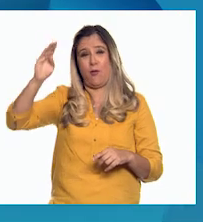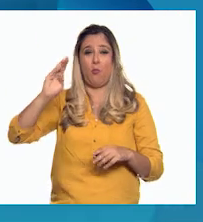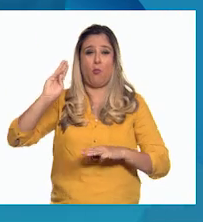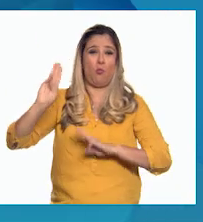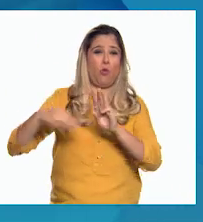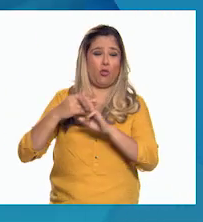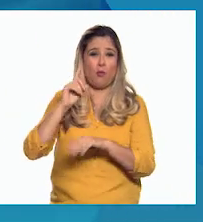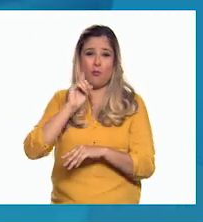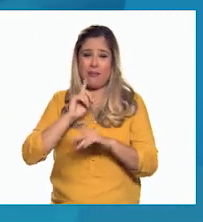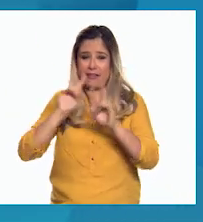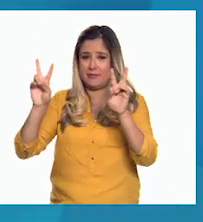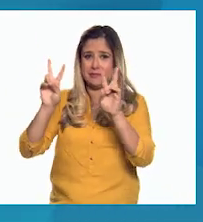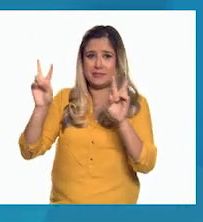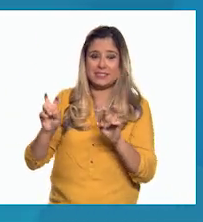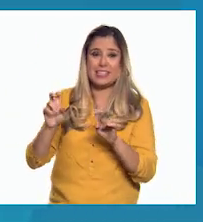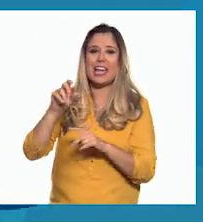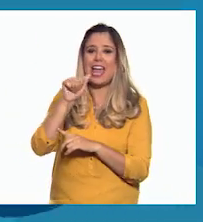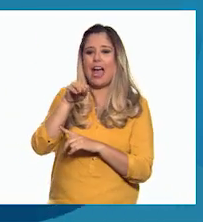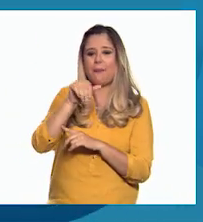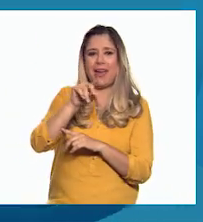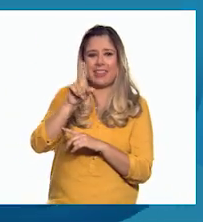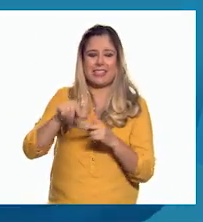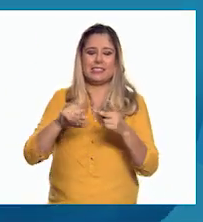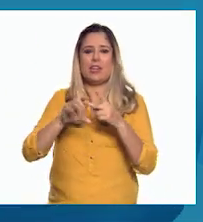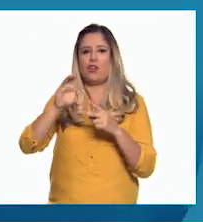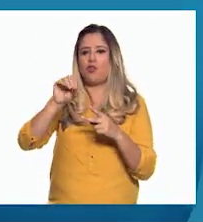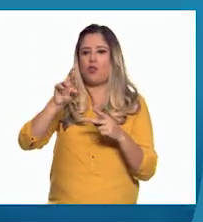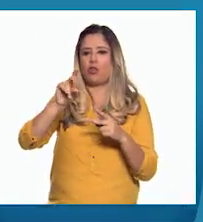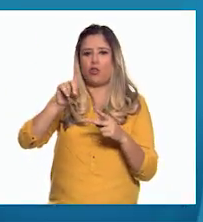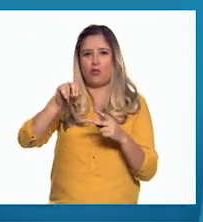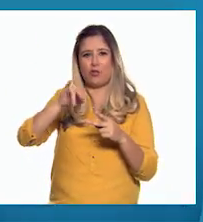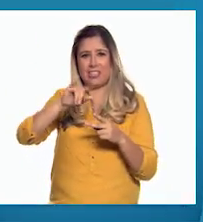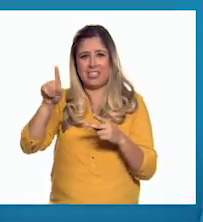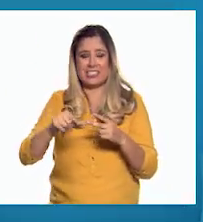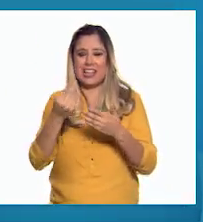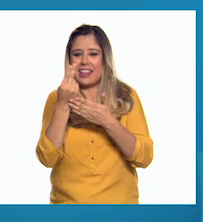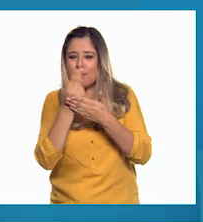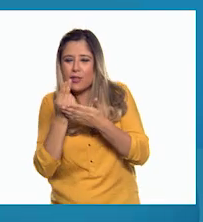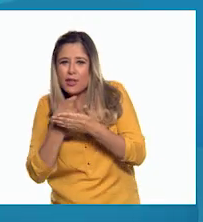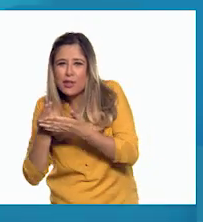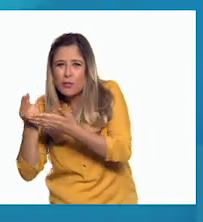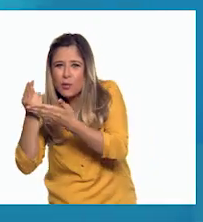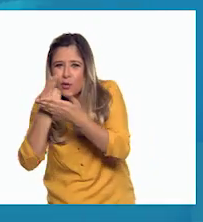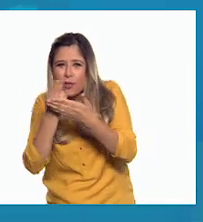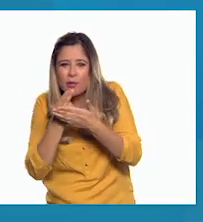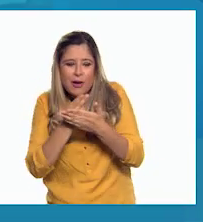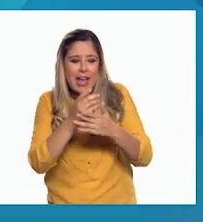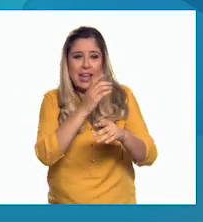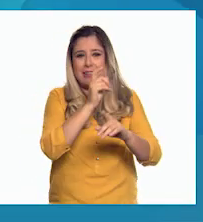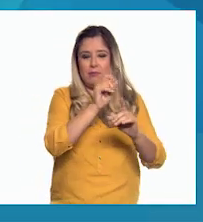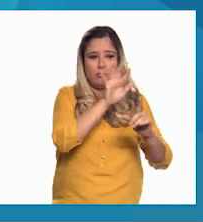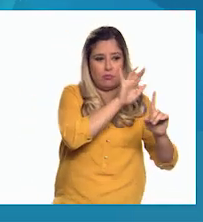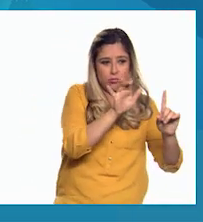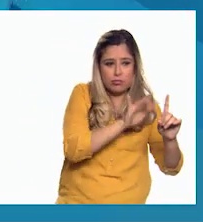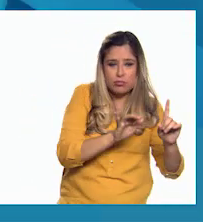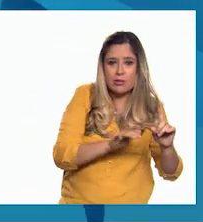libro, Amadís de Anís, Amadís de Codorniz, las ilustraciones, o sea, los dibujitos que acompañan al texto, son de este caricaturista que nos